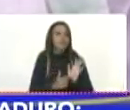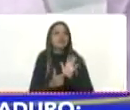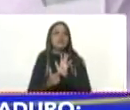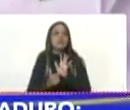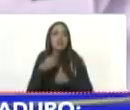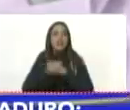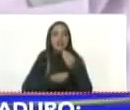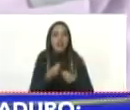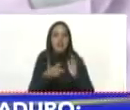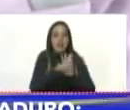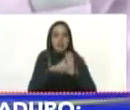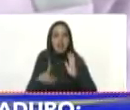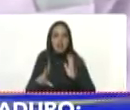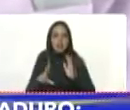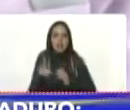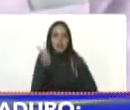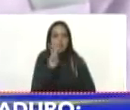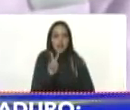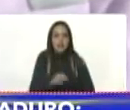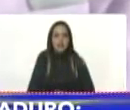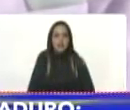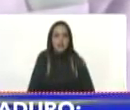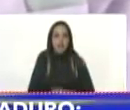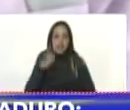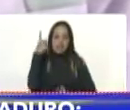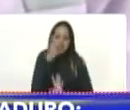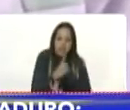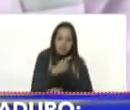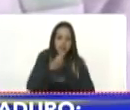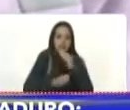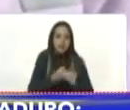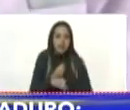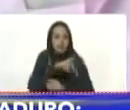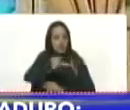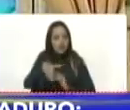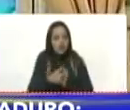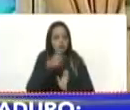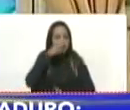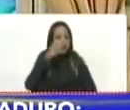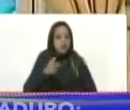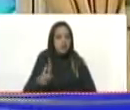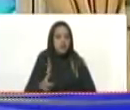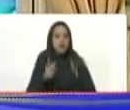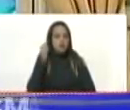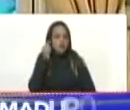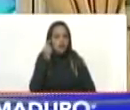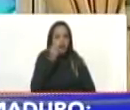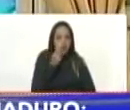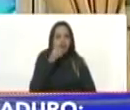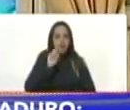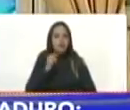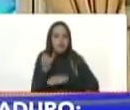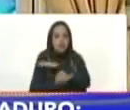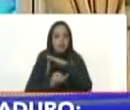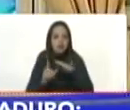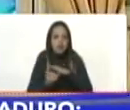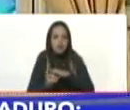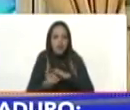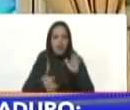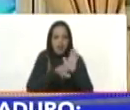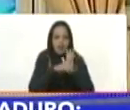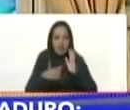de la República, es ley de la República, de obligatorio cumplimiento para todos los ciudadanos, ciudadanas e instituciones. Ley de la